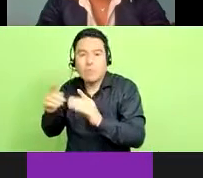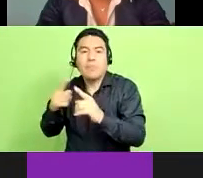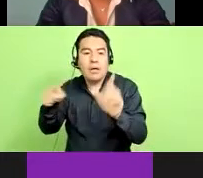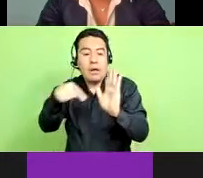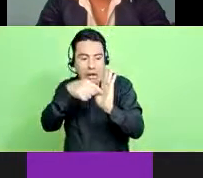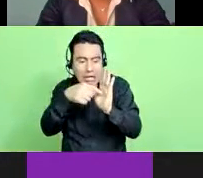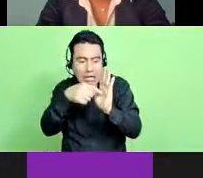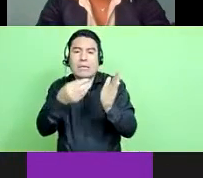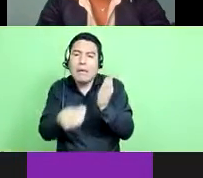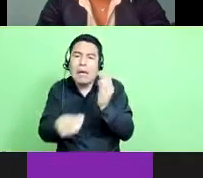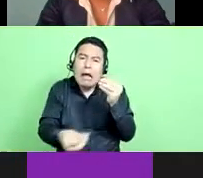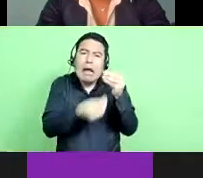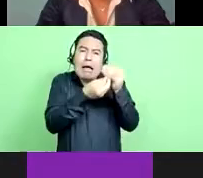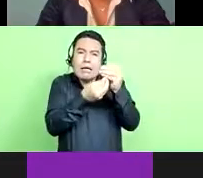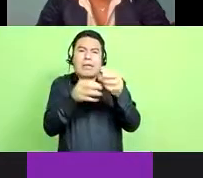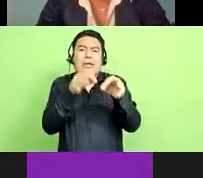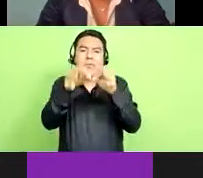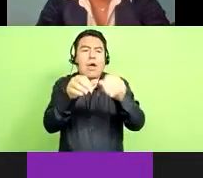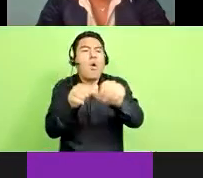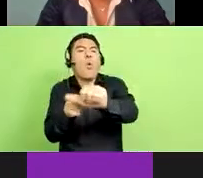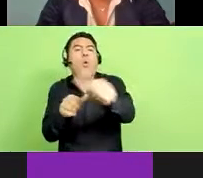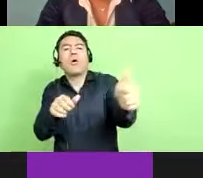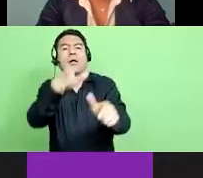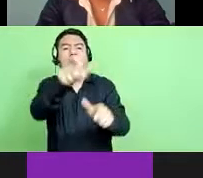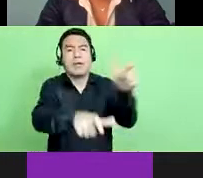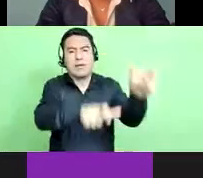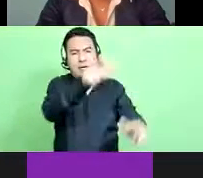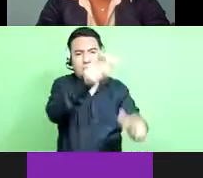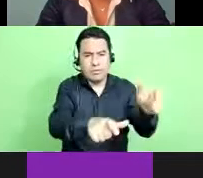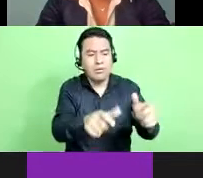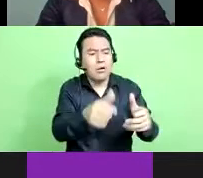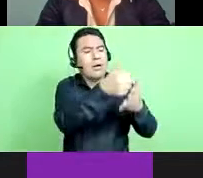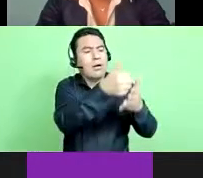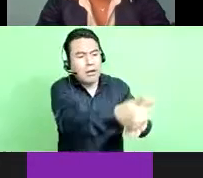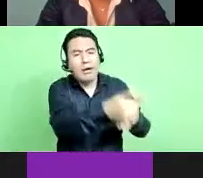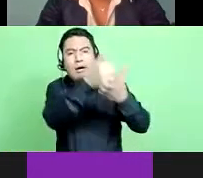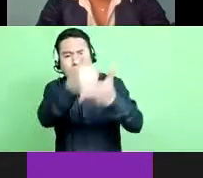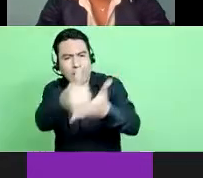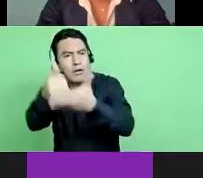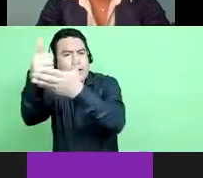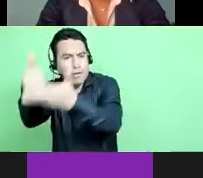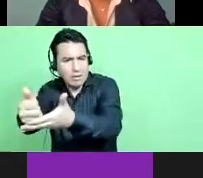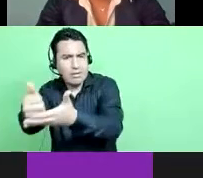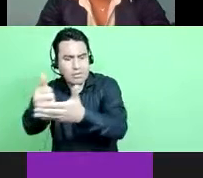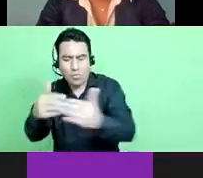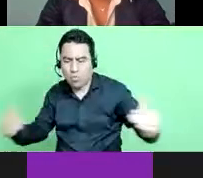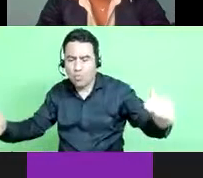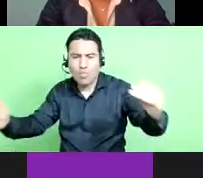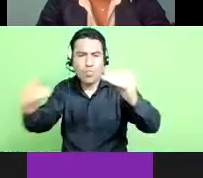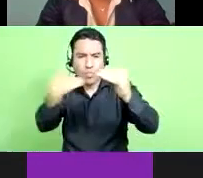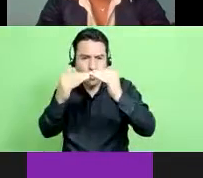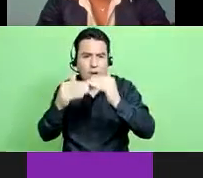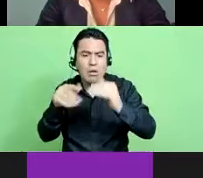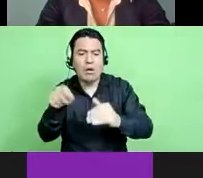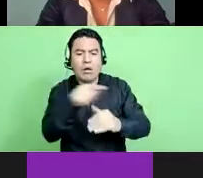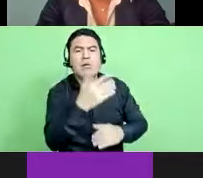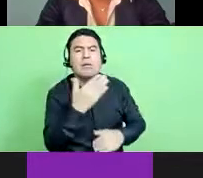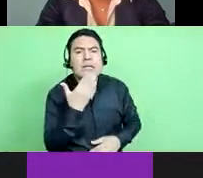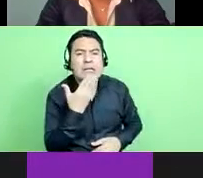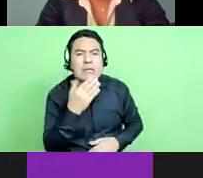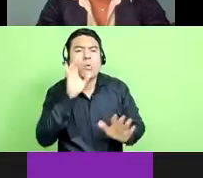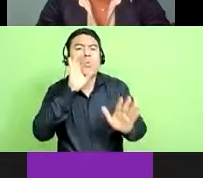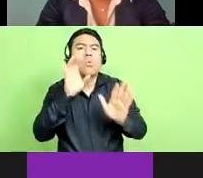para otros públicos no beneficiarios de actividad como por ejemplo las personas